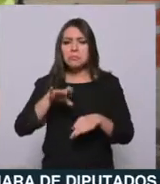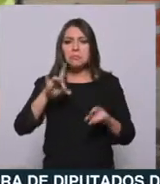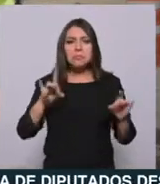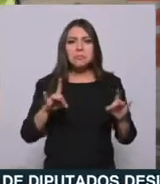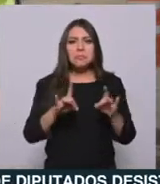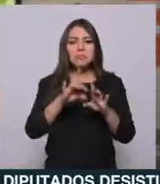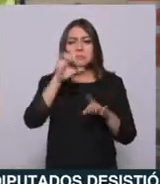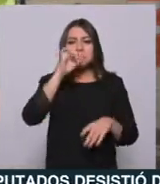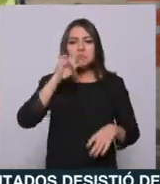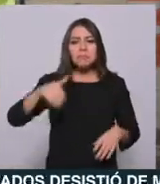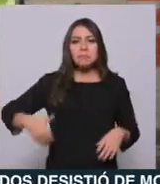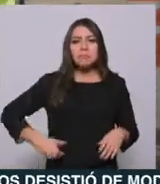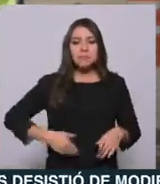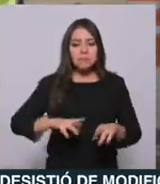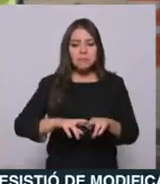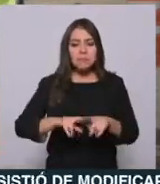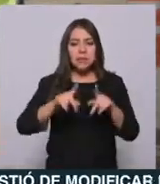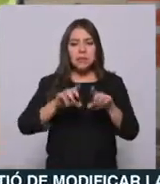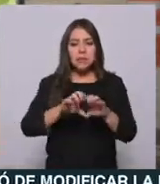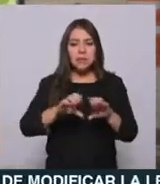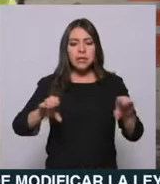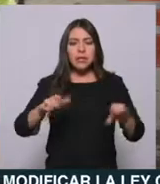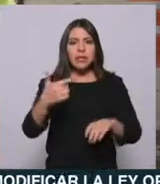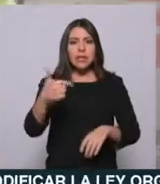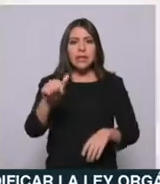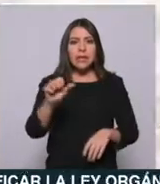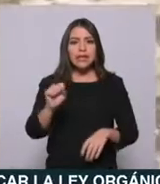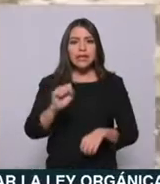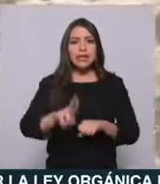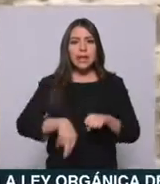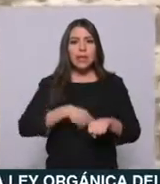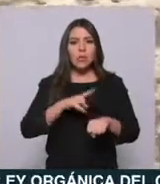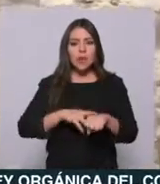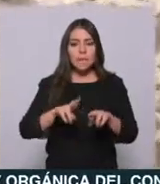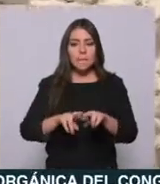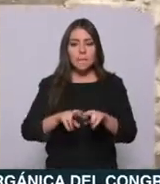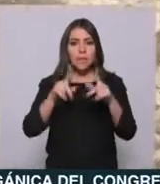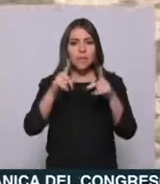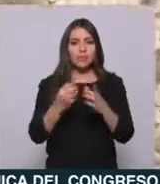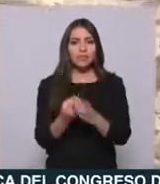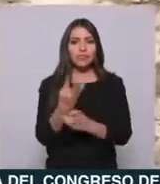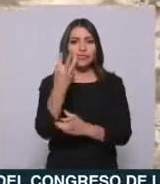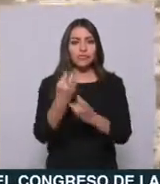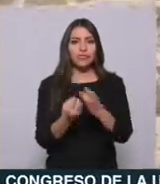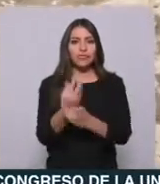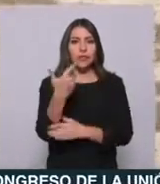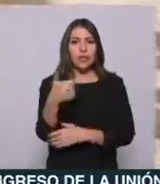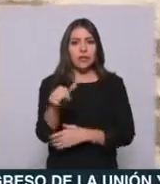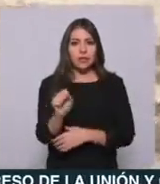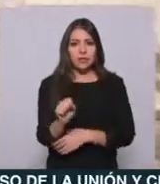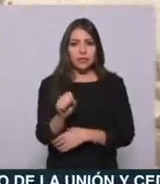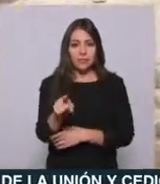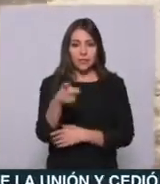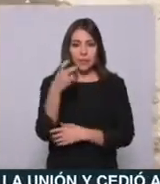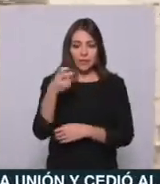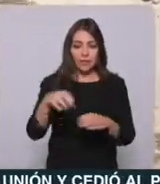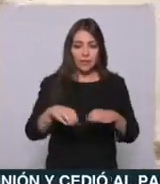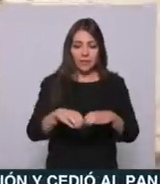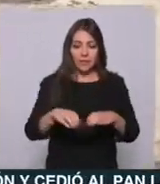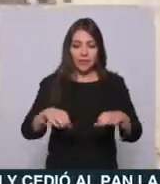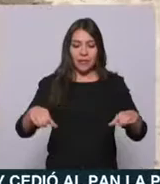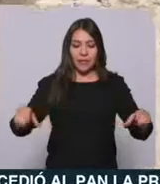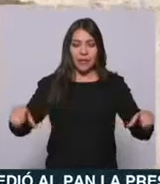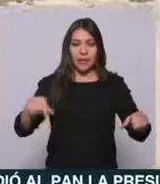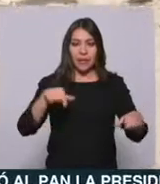fisuraron el tubo de gas LP, de gas natural. Esta es la zanja donde se encuentra el